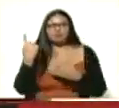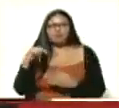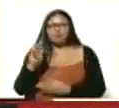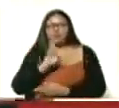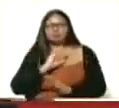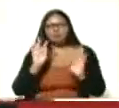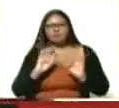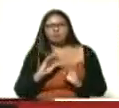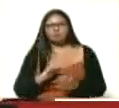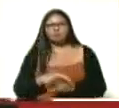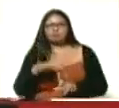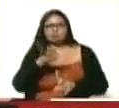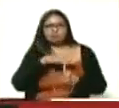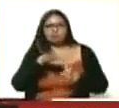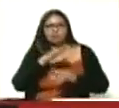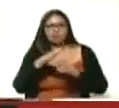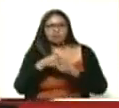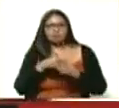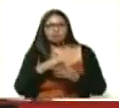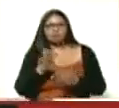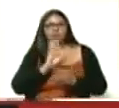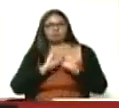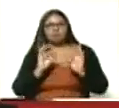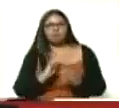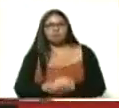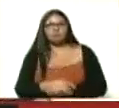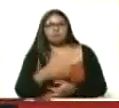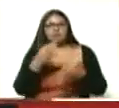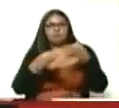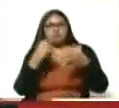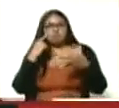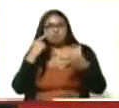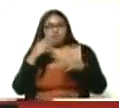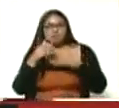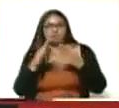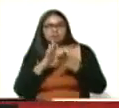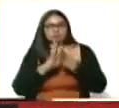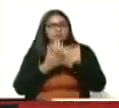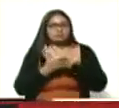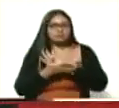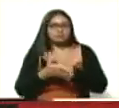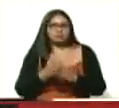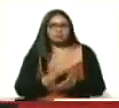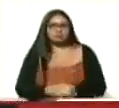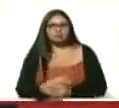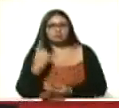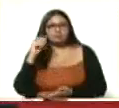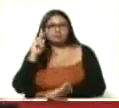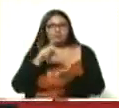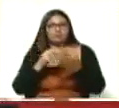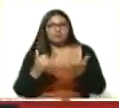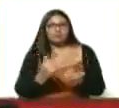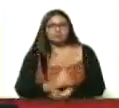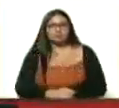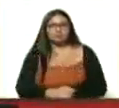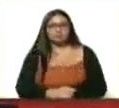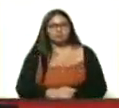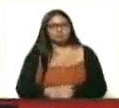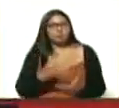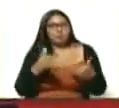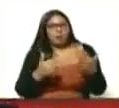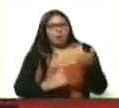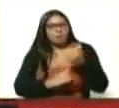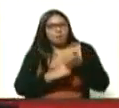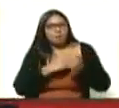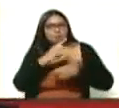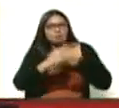por conspiración para lavado de dinero, queda, ese juicio quedaría anulado y él tiene que venir a Venezuela. Roy, ¿cuál ha sido el apoyo internacional